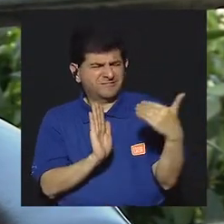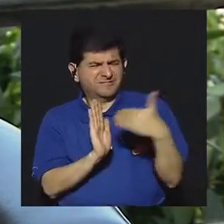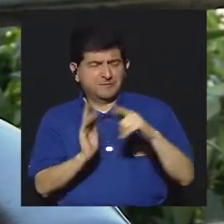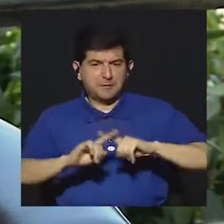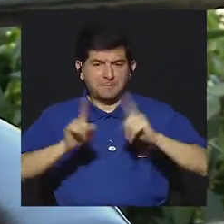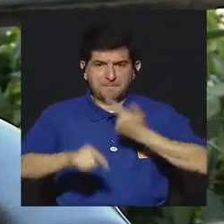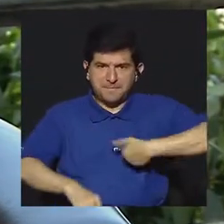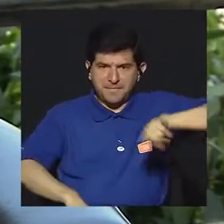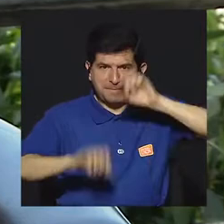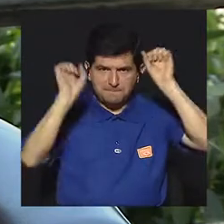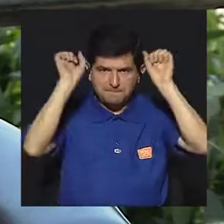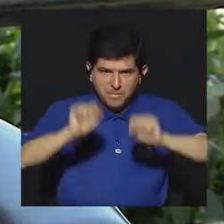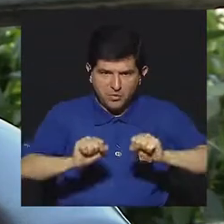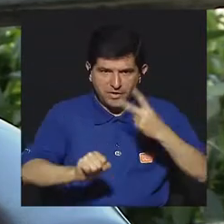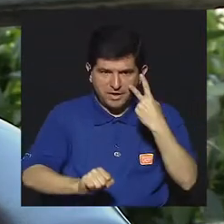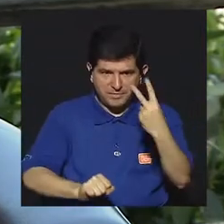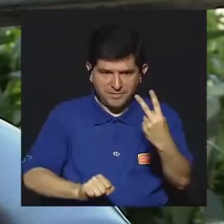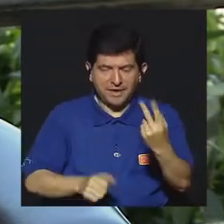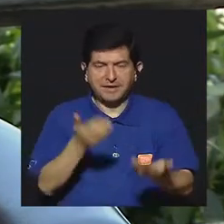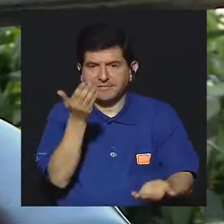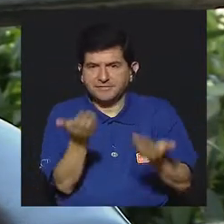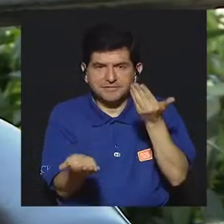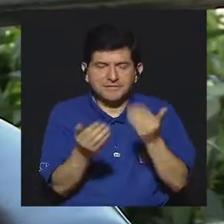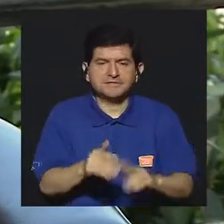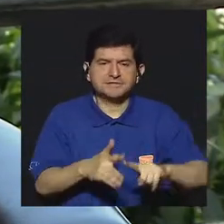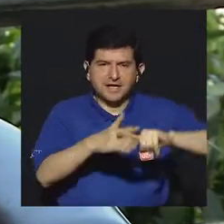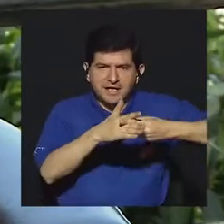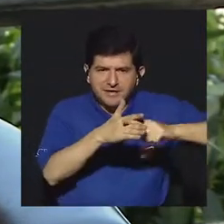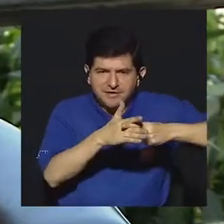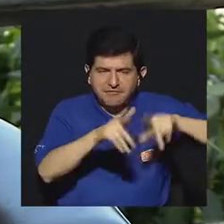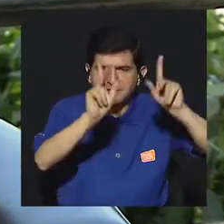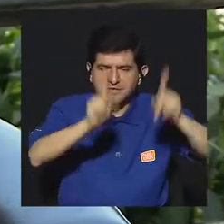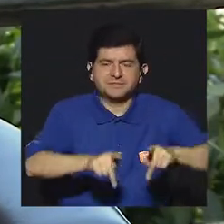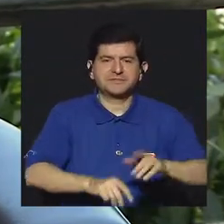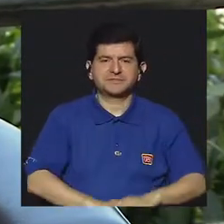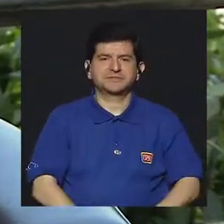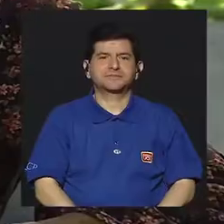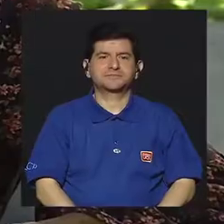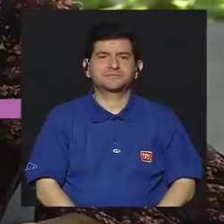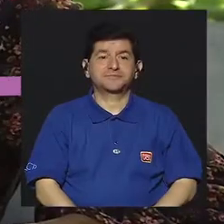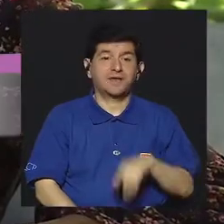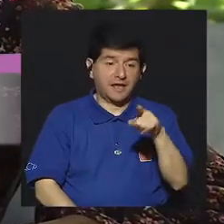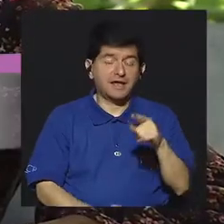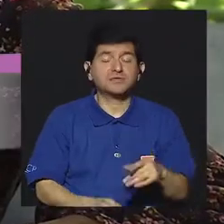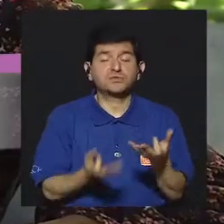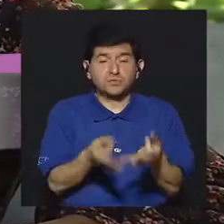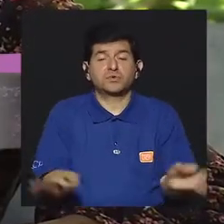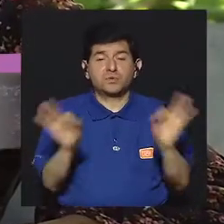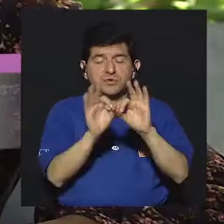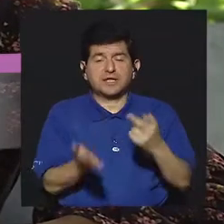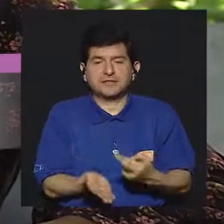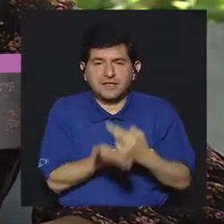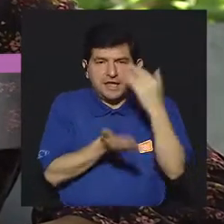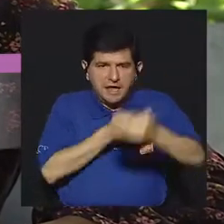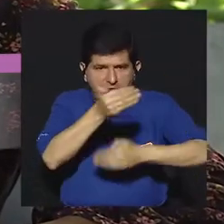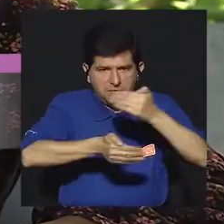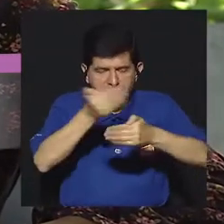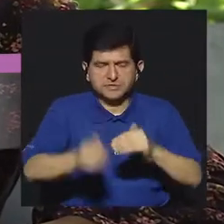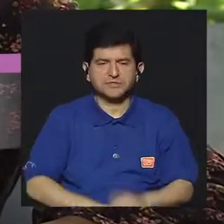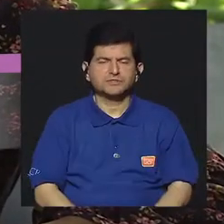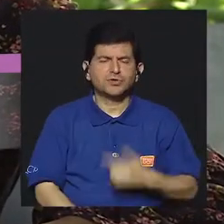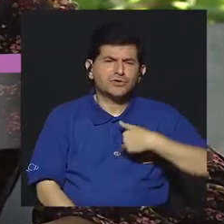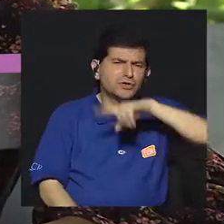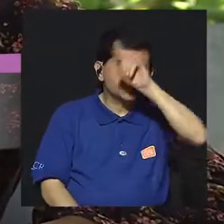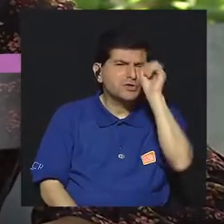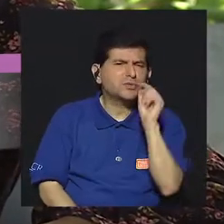invasivo, pero que nosotros podamos también ver la manera cómo rehabilitamos a esa persona. Entonces eso es importante. Justamente, Diana,